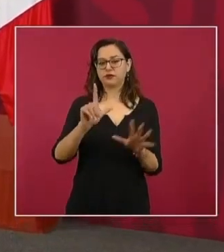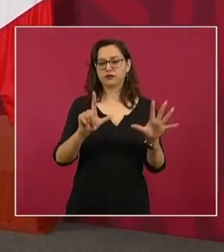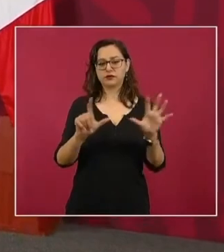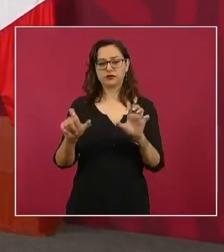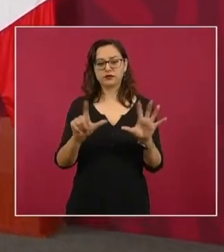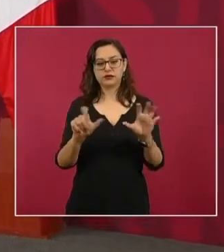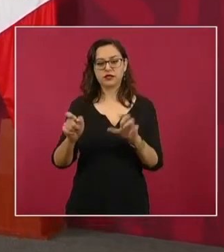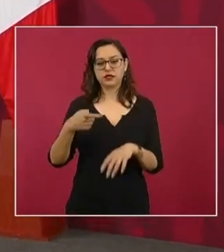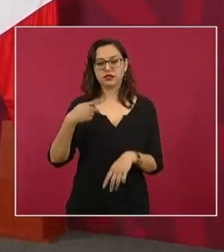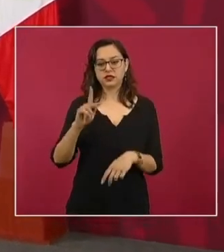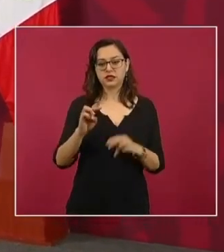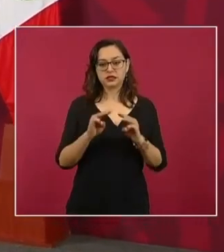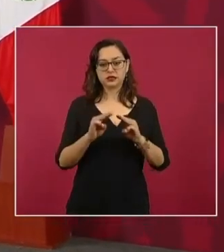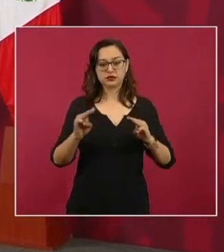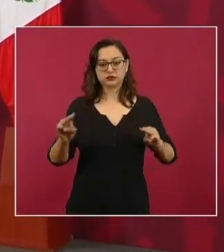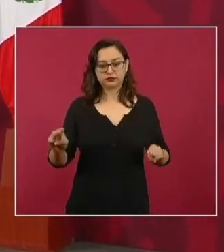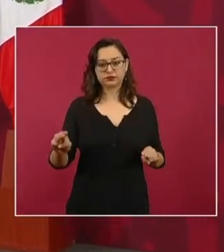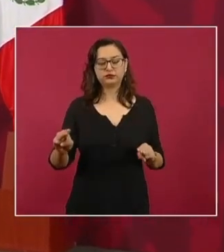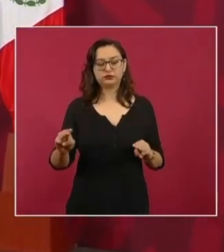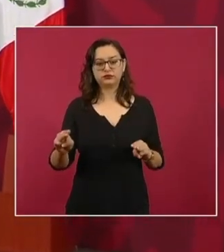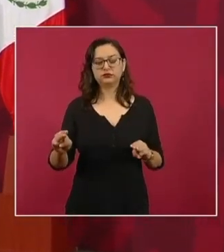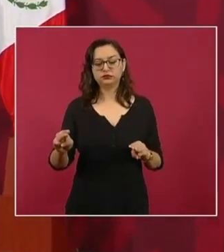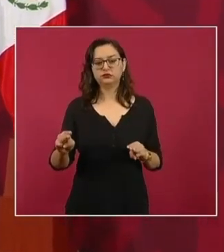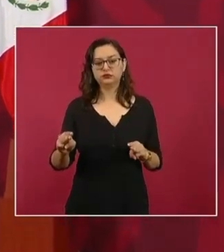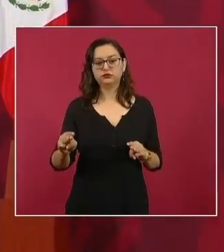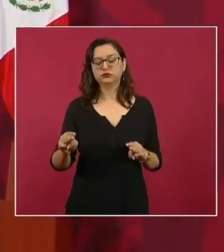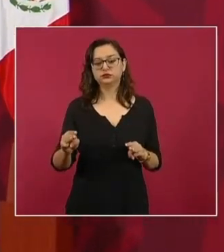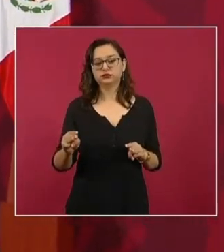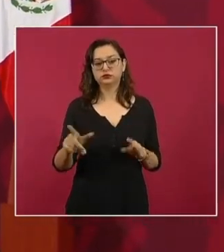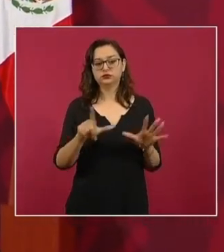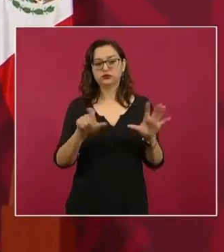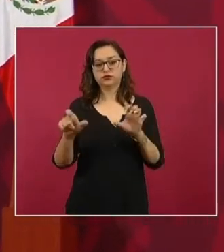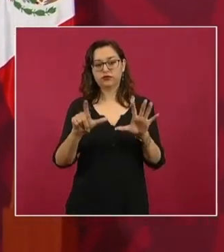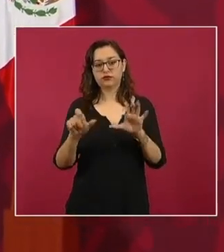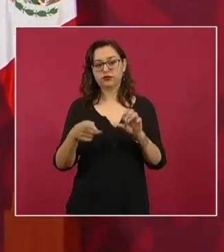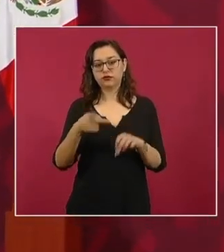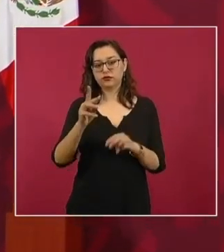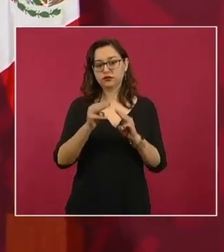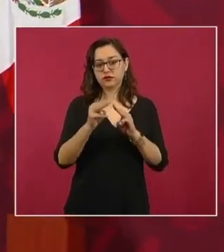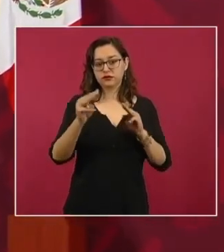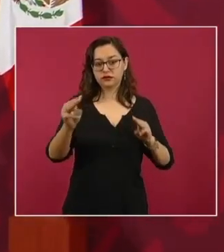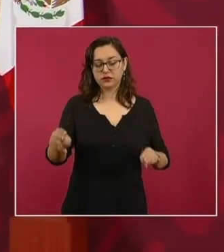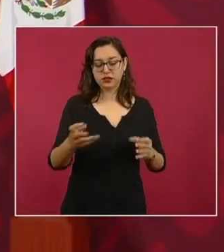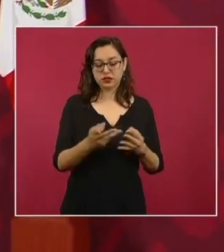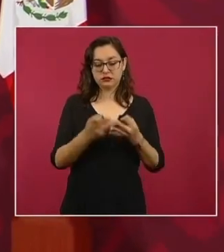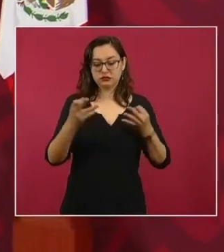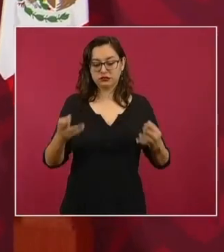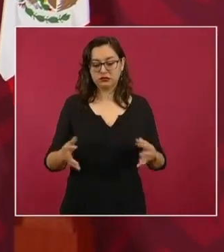700 kilómetros de terraplén para poner